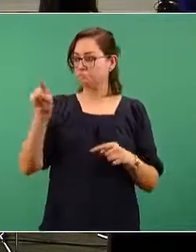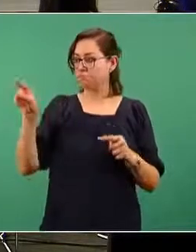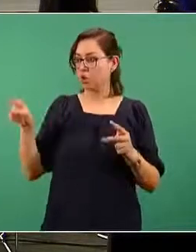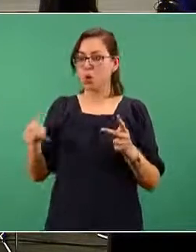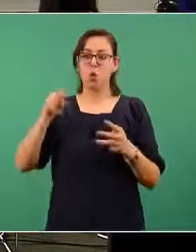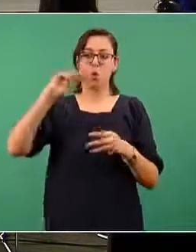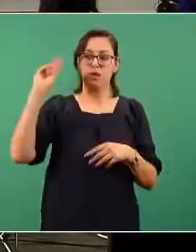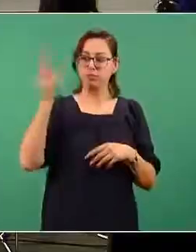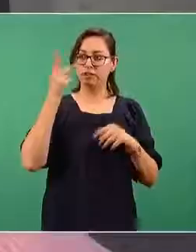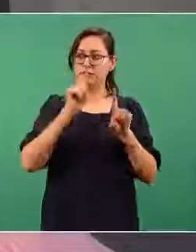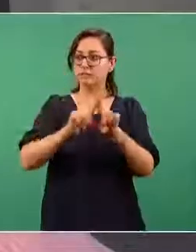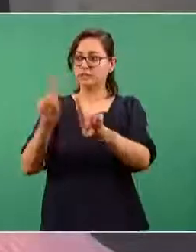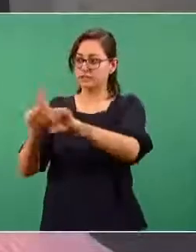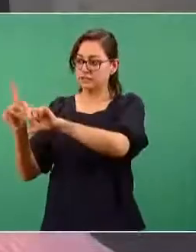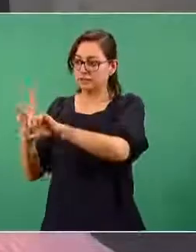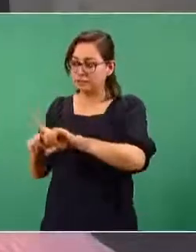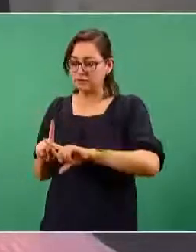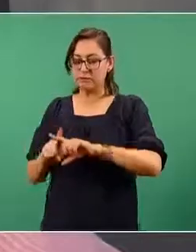centros de investigación